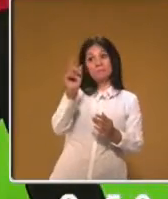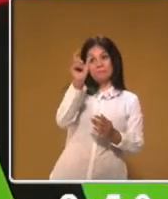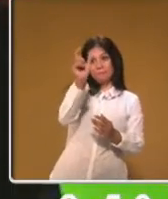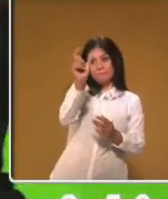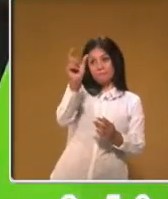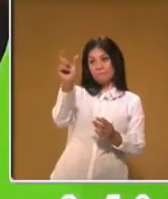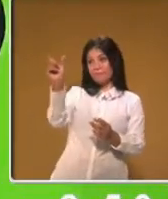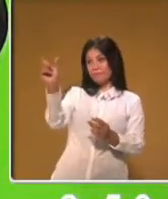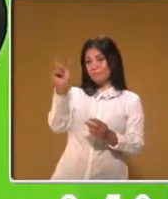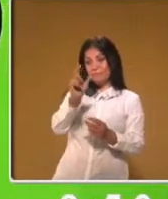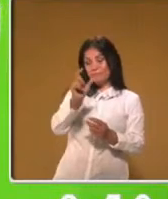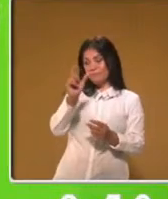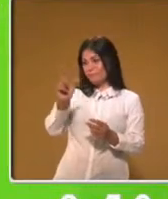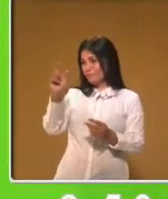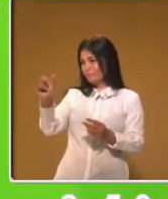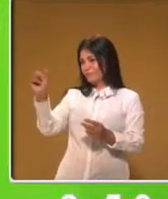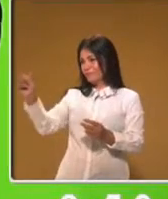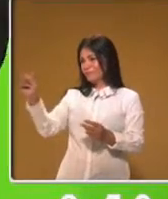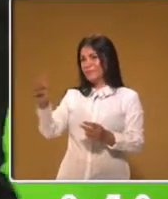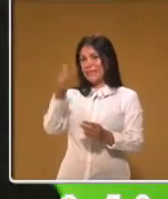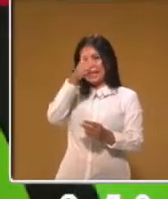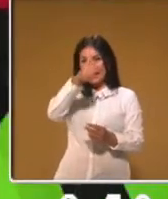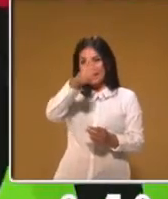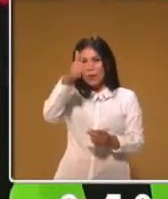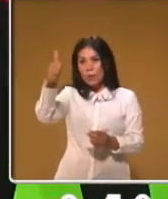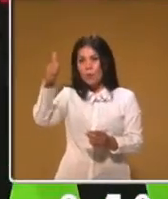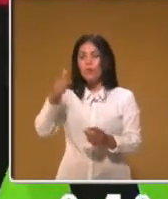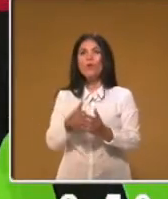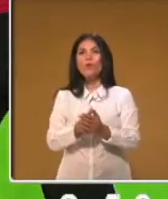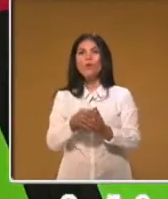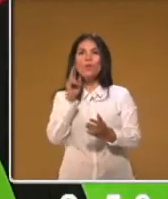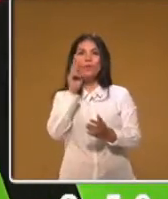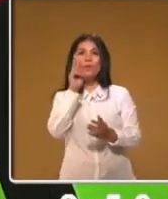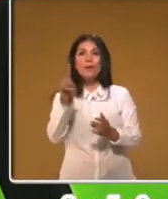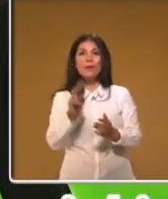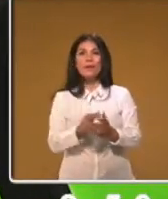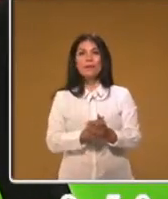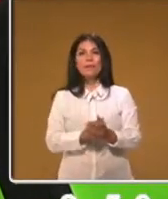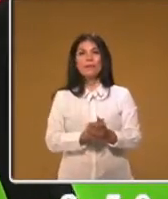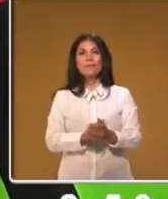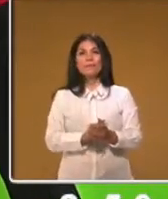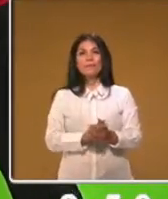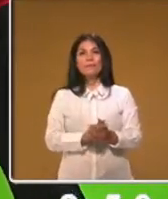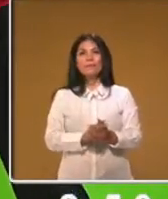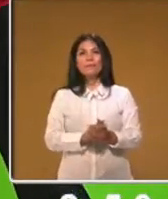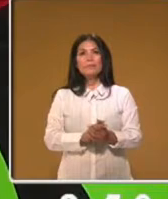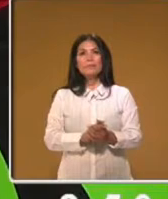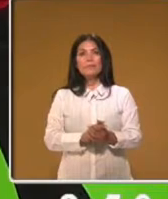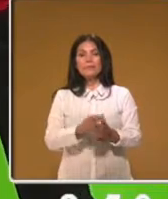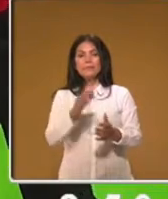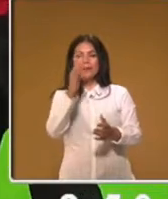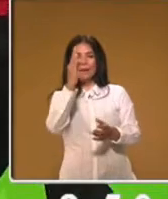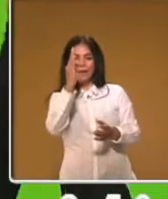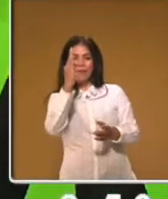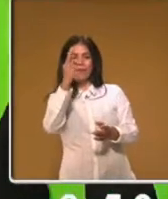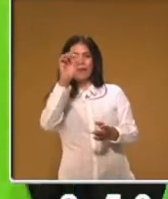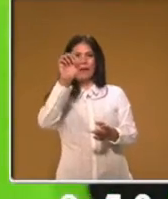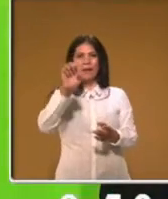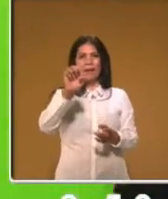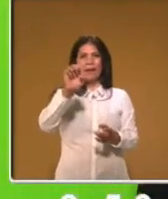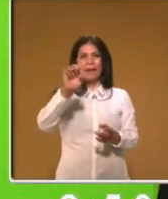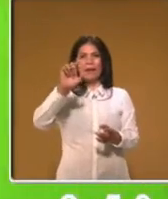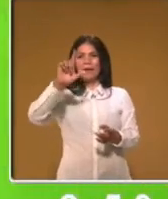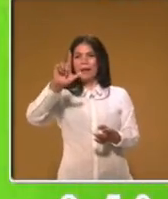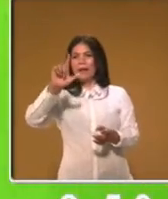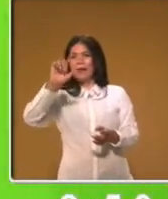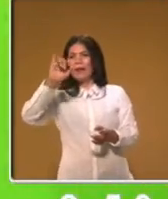si nosotros tomamos cada uno de los segmentos, podemos tener información de cada uno de los elementos que aquí están